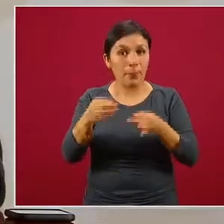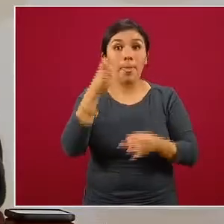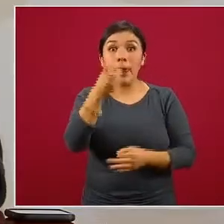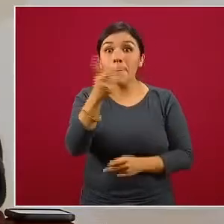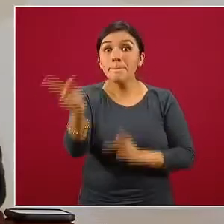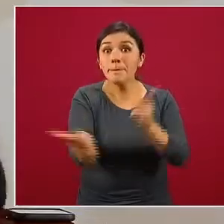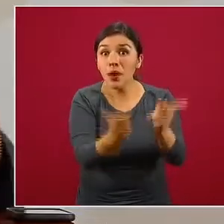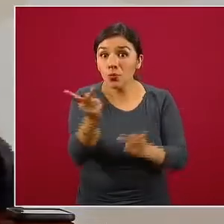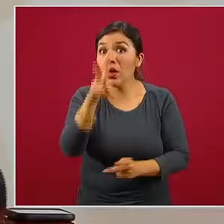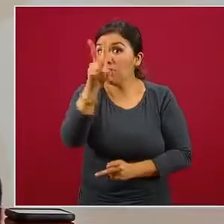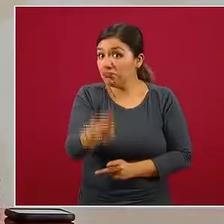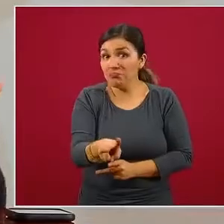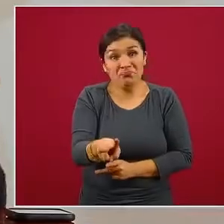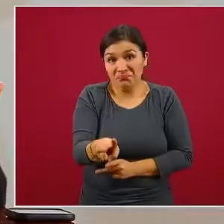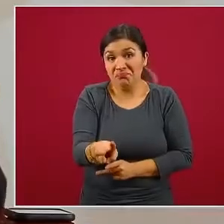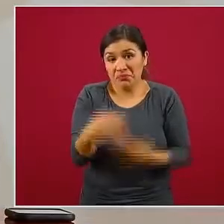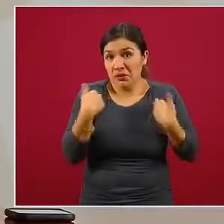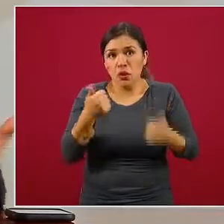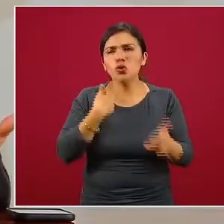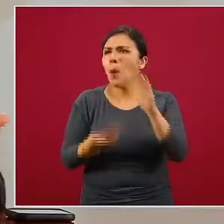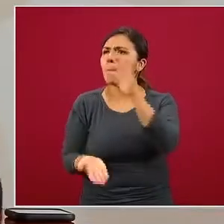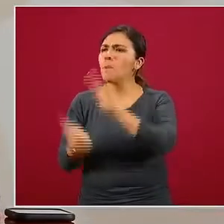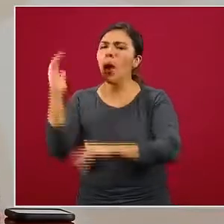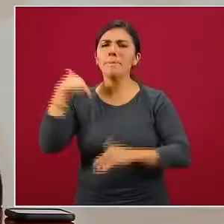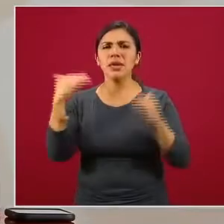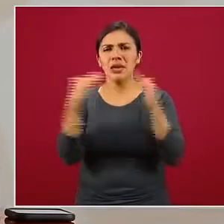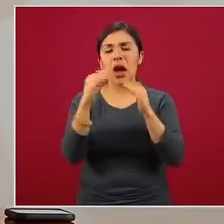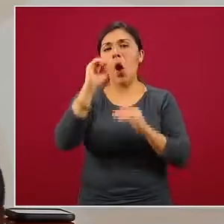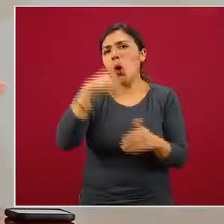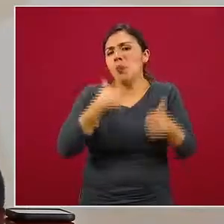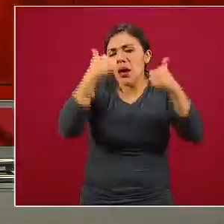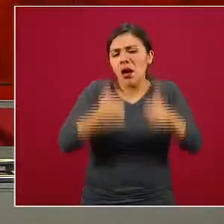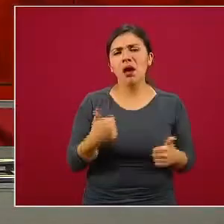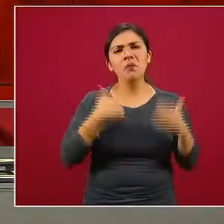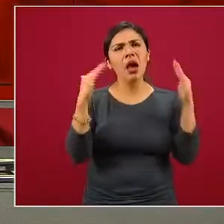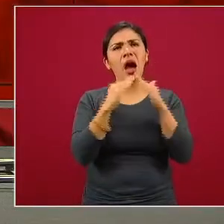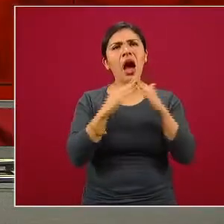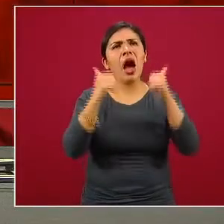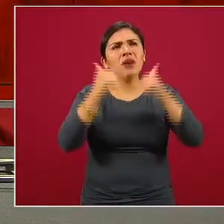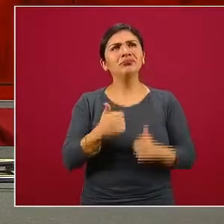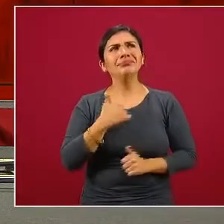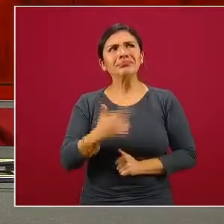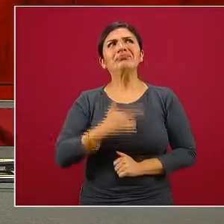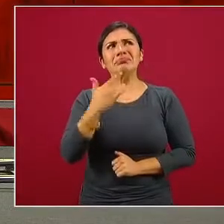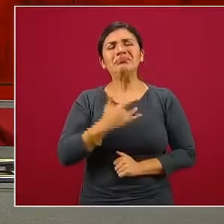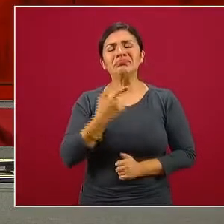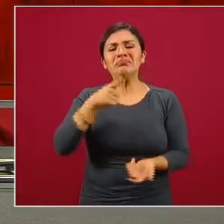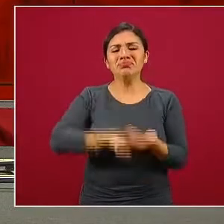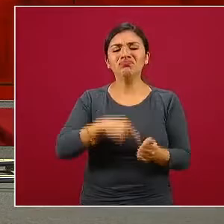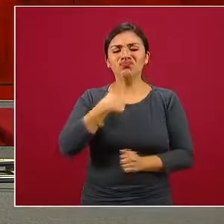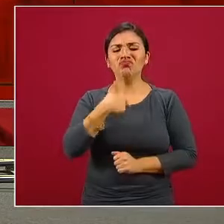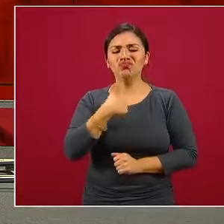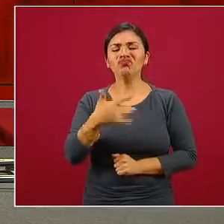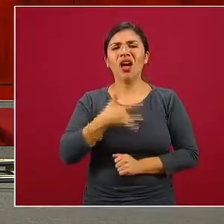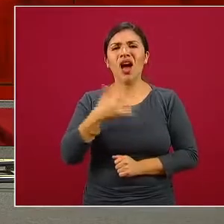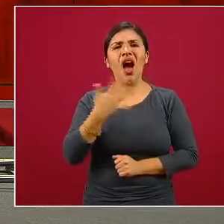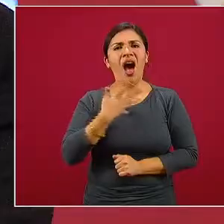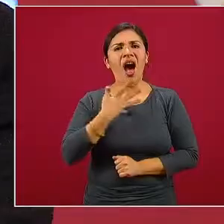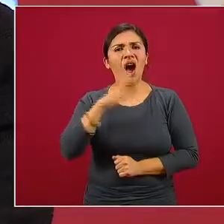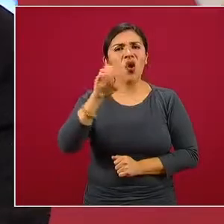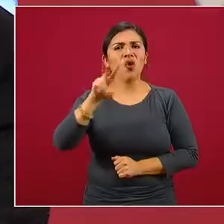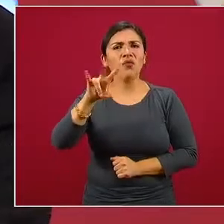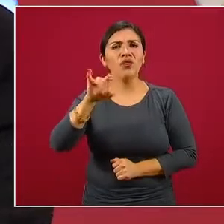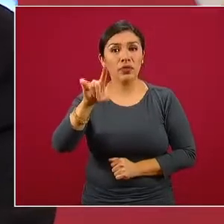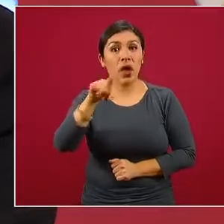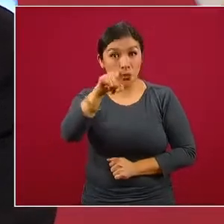pregunta perfectamente legítima. Me voy a mi casa o me quedo en mi casa y tengo los síntomas, asumo que tengo COVID, eso ya lo hemos dicho muchas veces, lo vuelvo a decir,